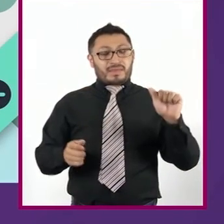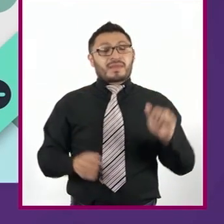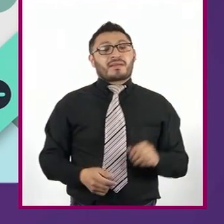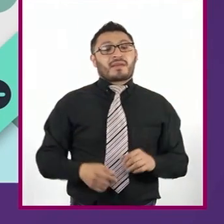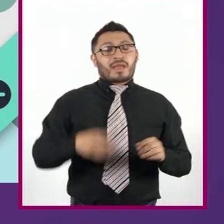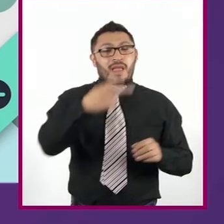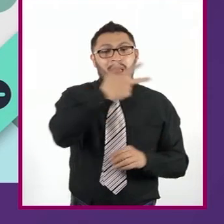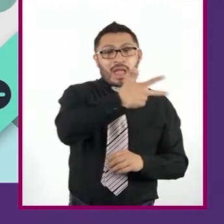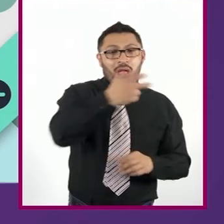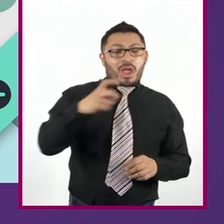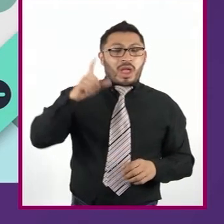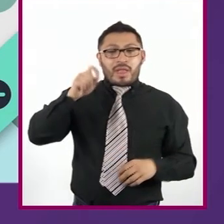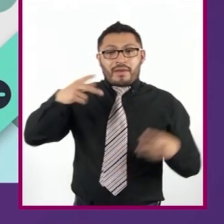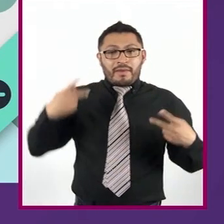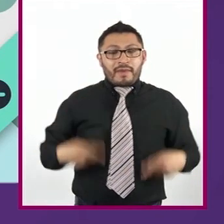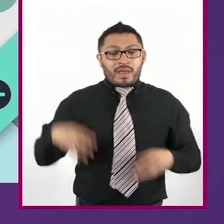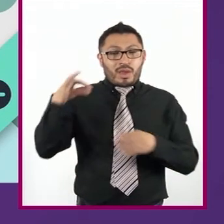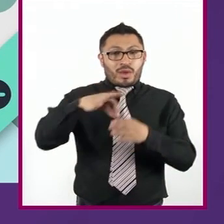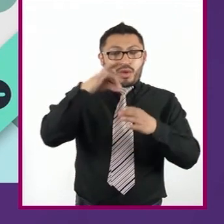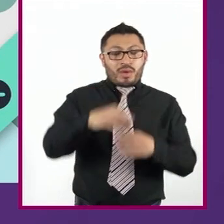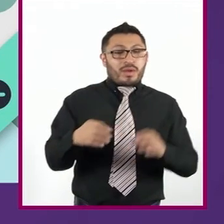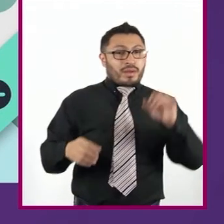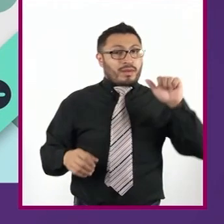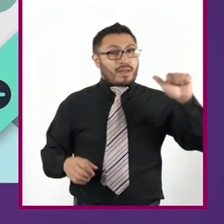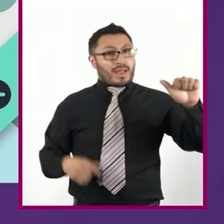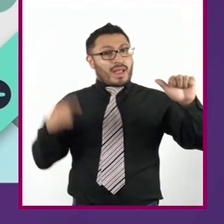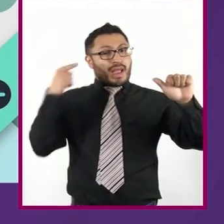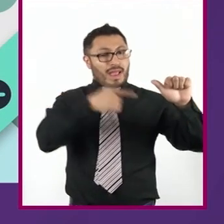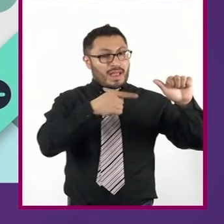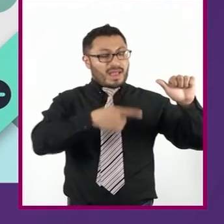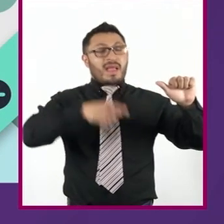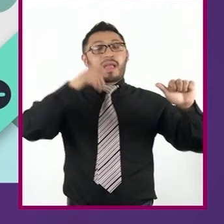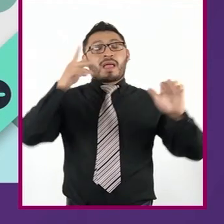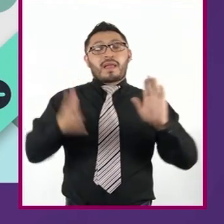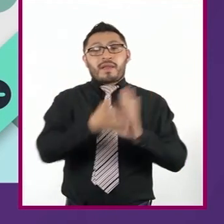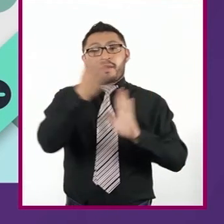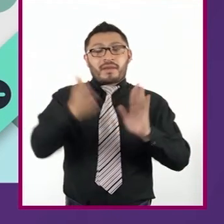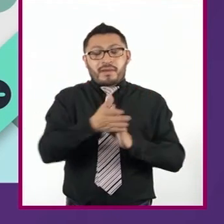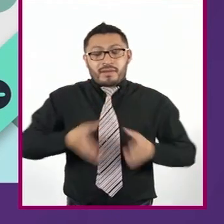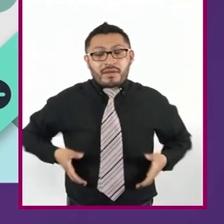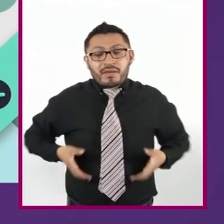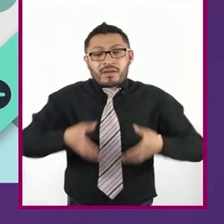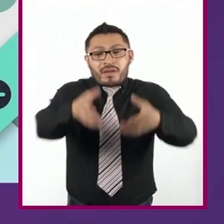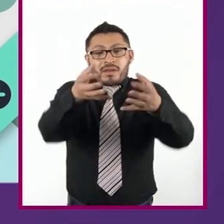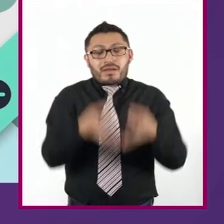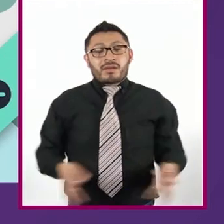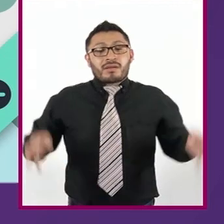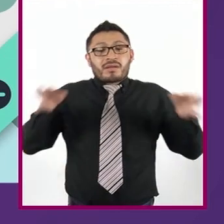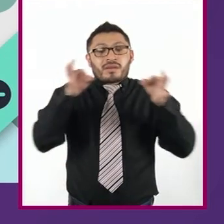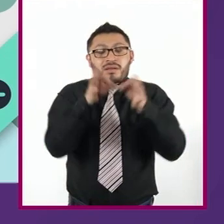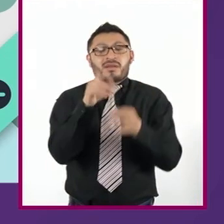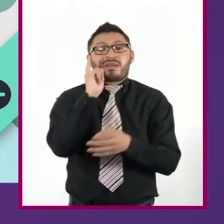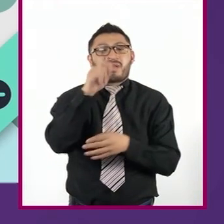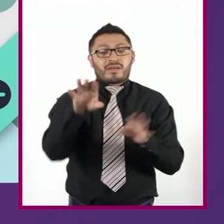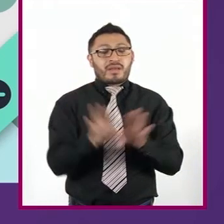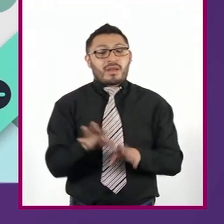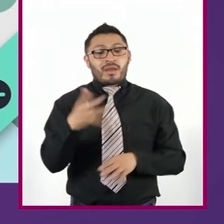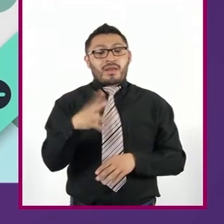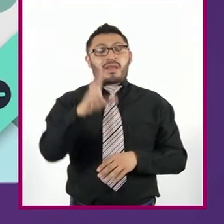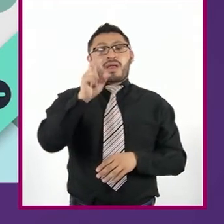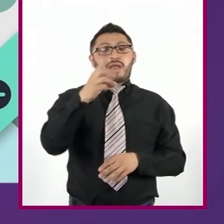personas votaron por la primera opción, la cual es pavimentar la avenida principal, es decir, corresponde